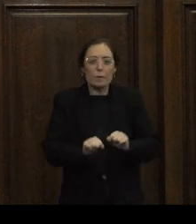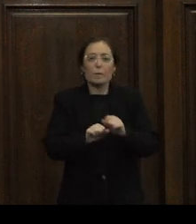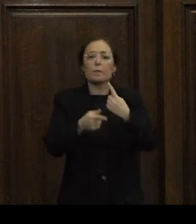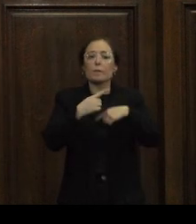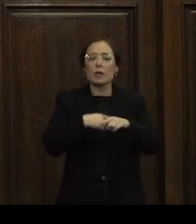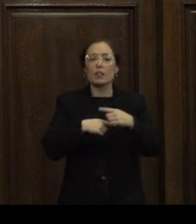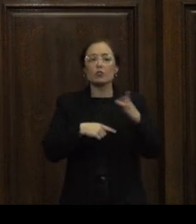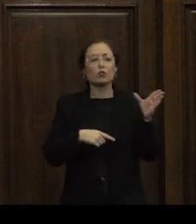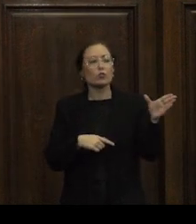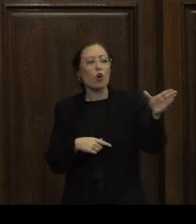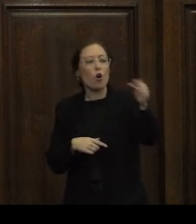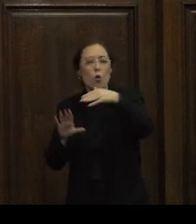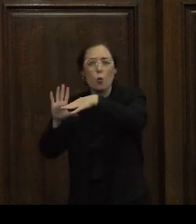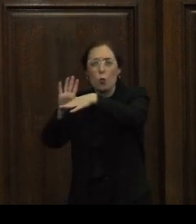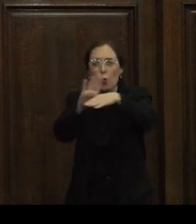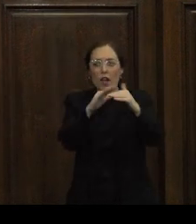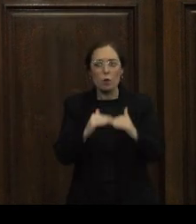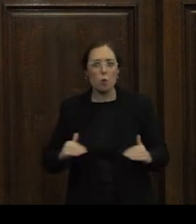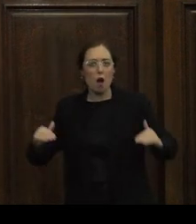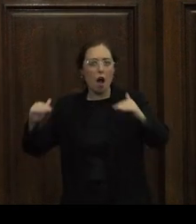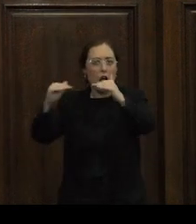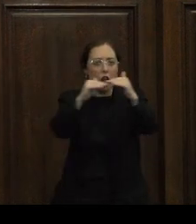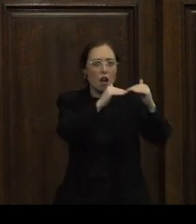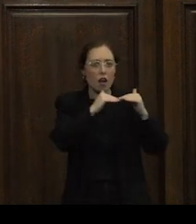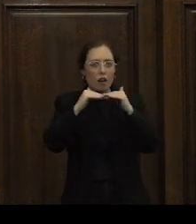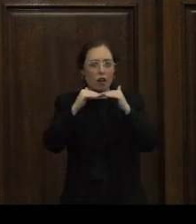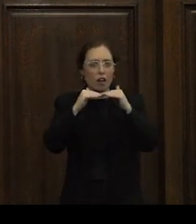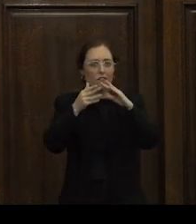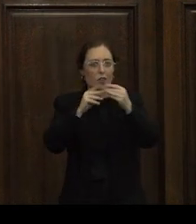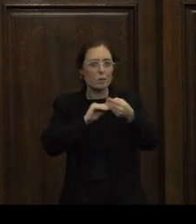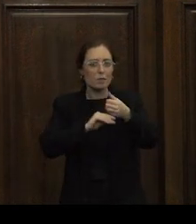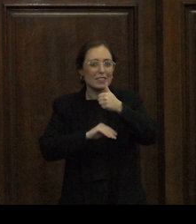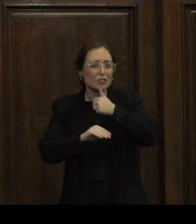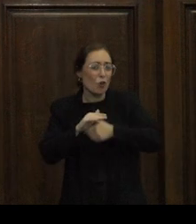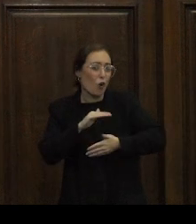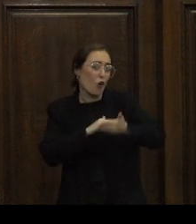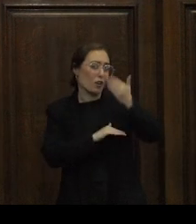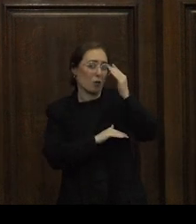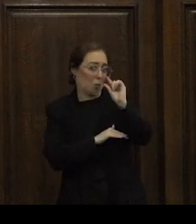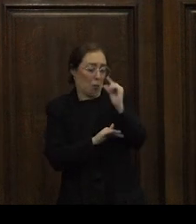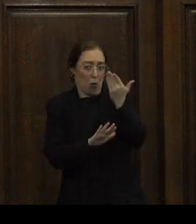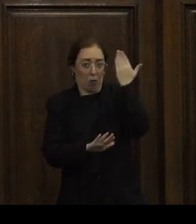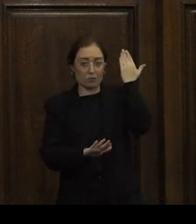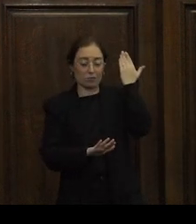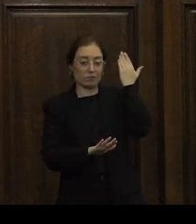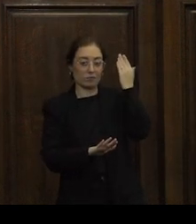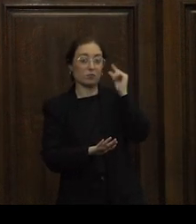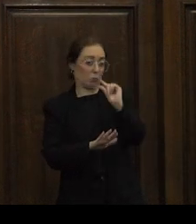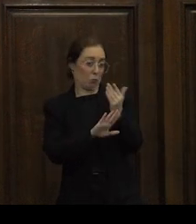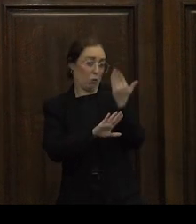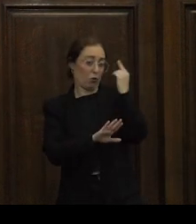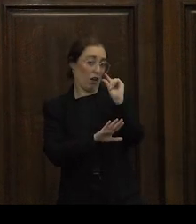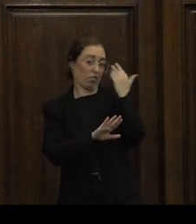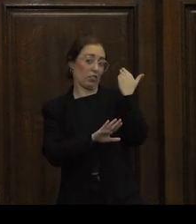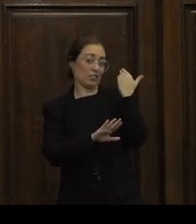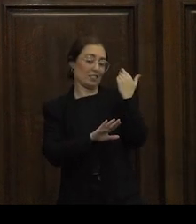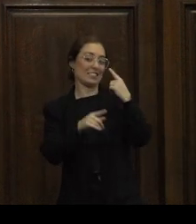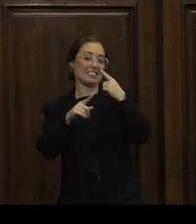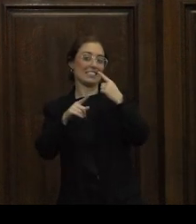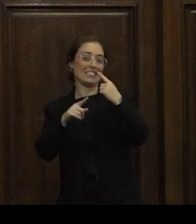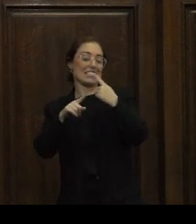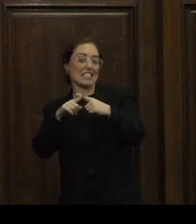nuestros cuerpos y esos dispositivos es un hecho histórico muy reciente. Podemos decir que es un fenómeno prácticamente del siglo